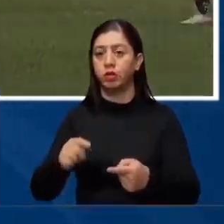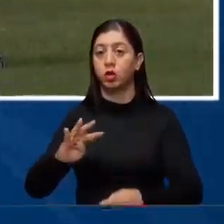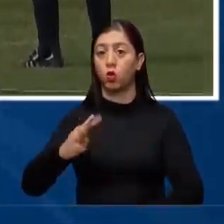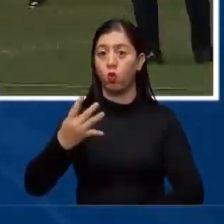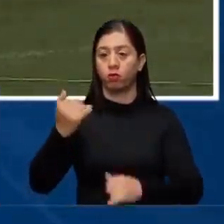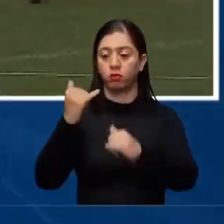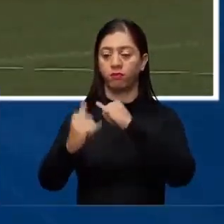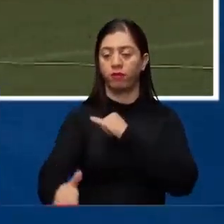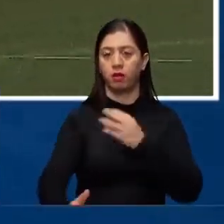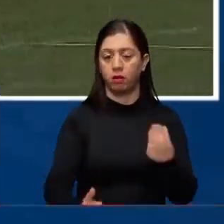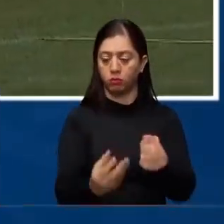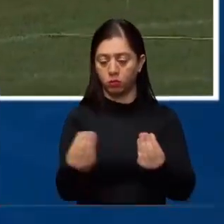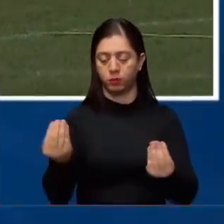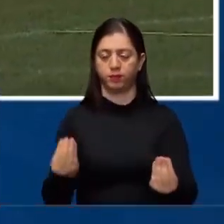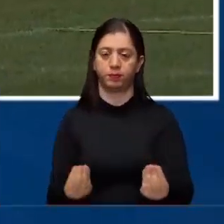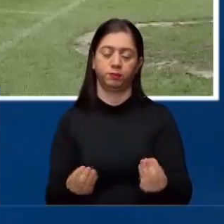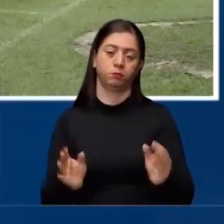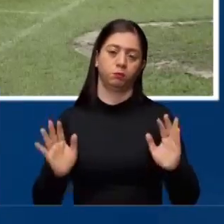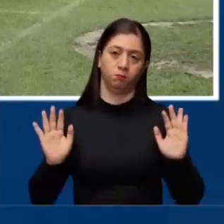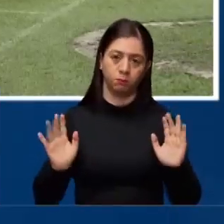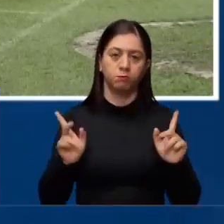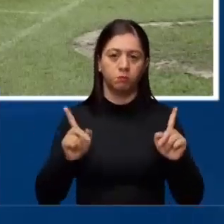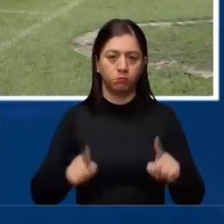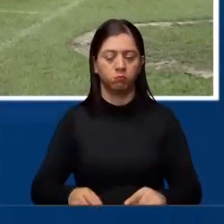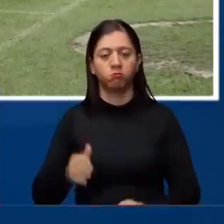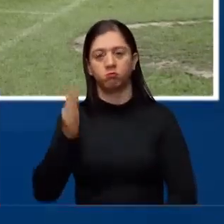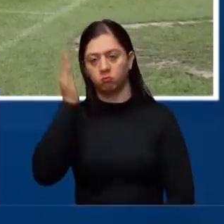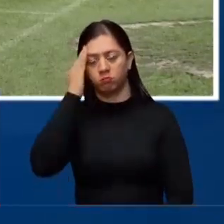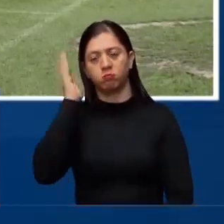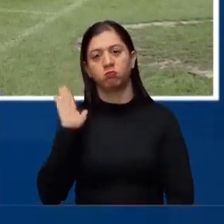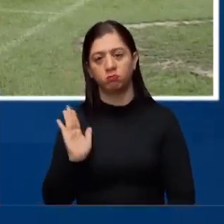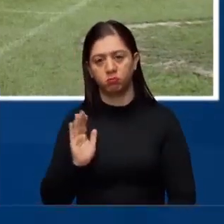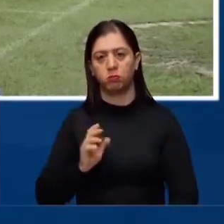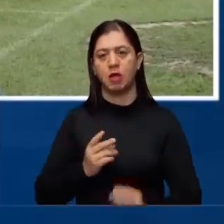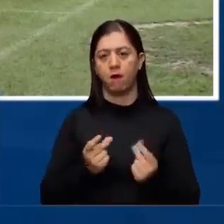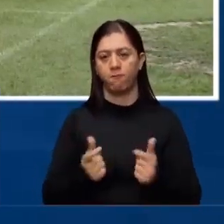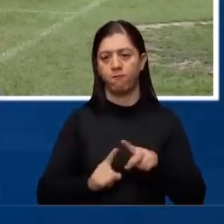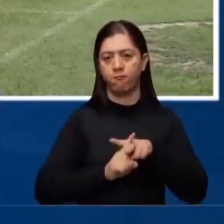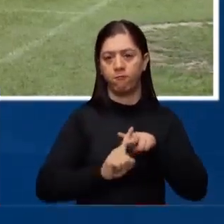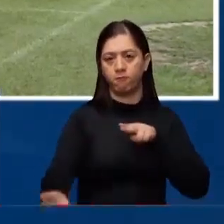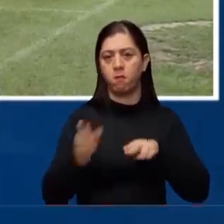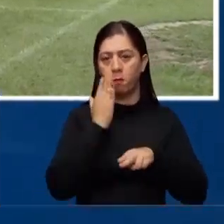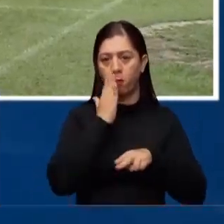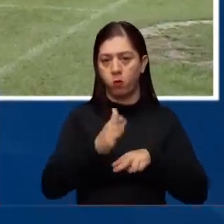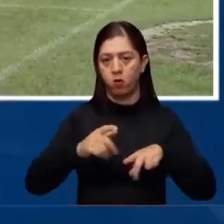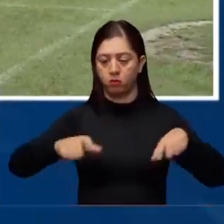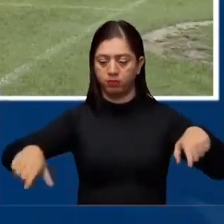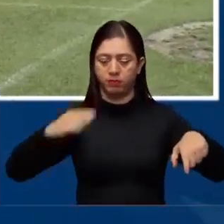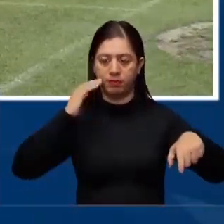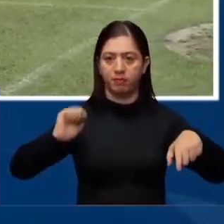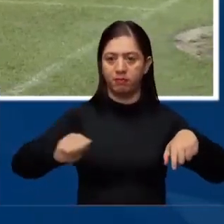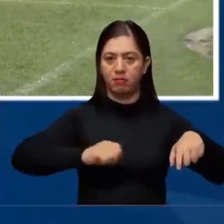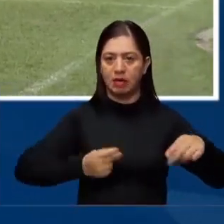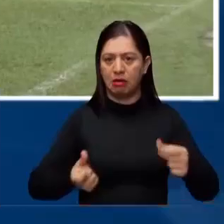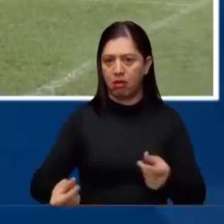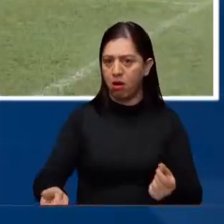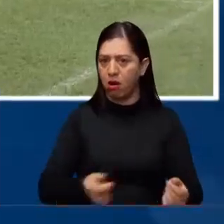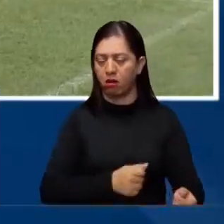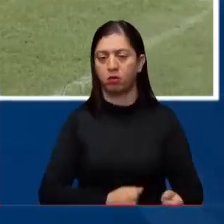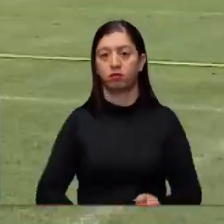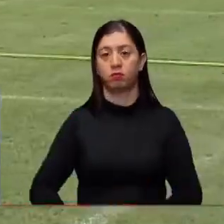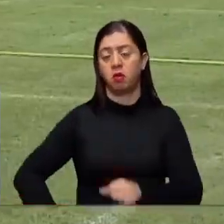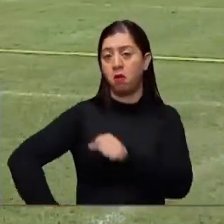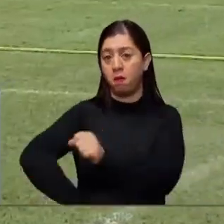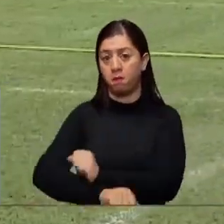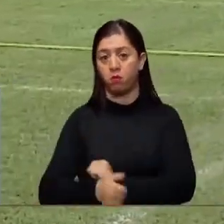cuartos. Y bueno, también somos un equipo que tenemos mucha velocidad en cuanto a las jugadoras, somos de muy buen